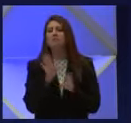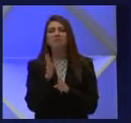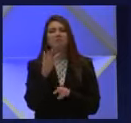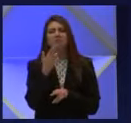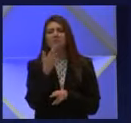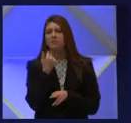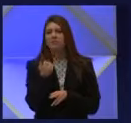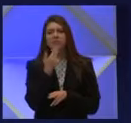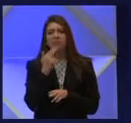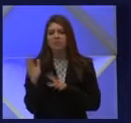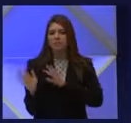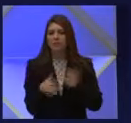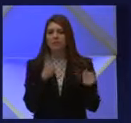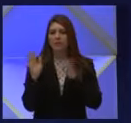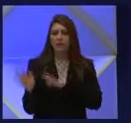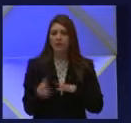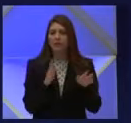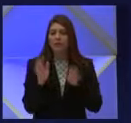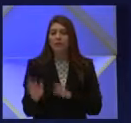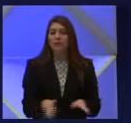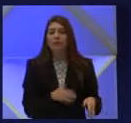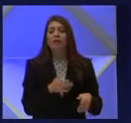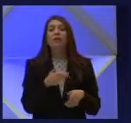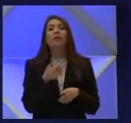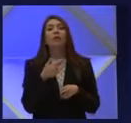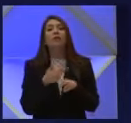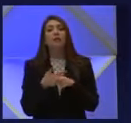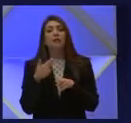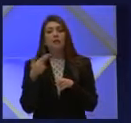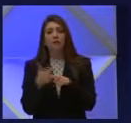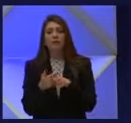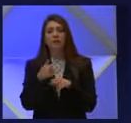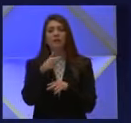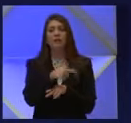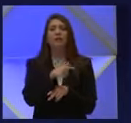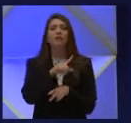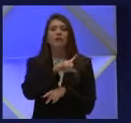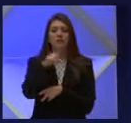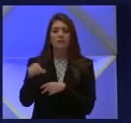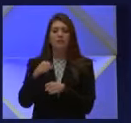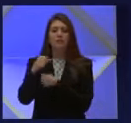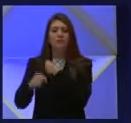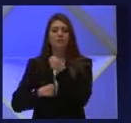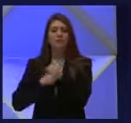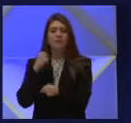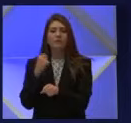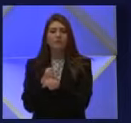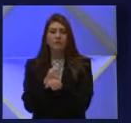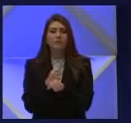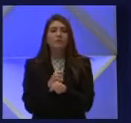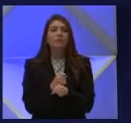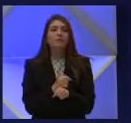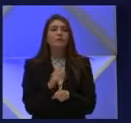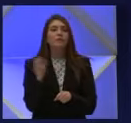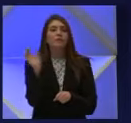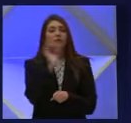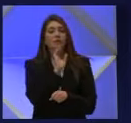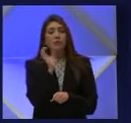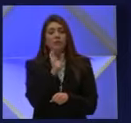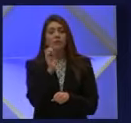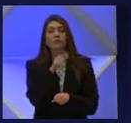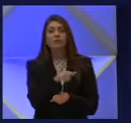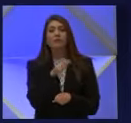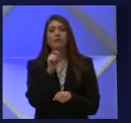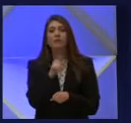a tal grado que muchos años después cuando se produjo el